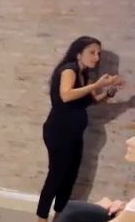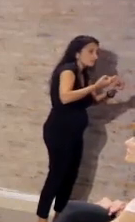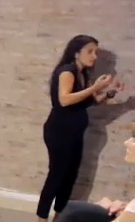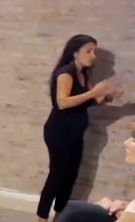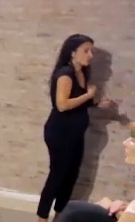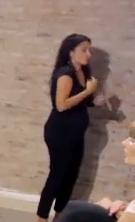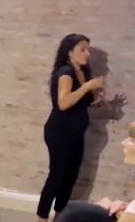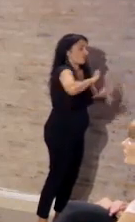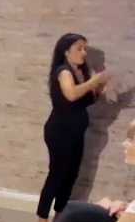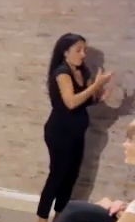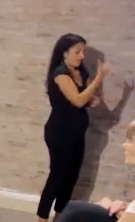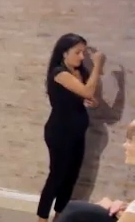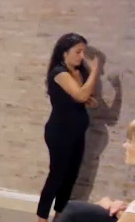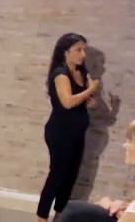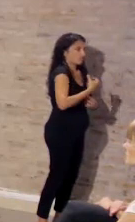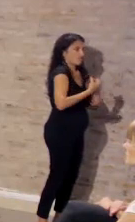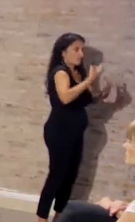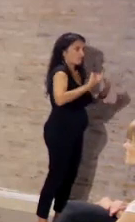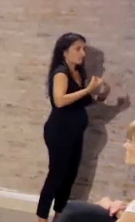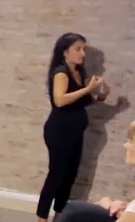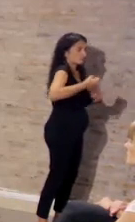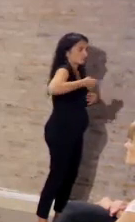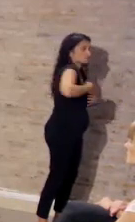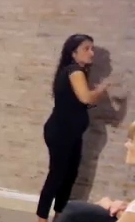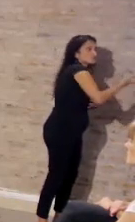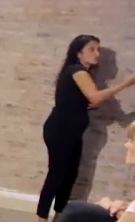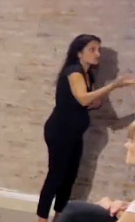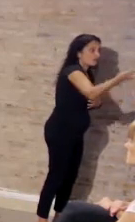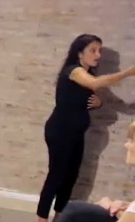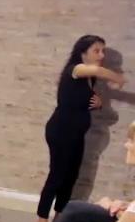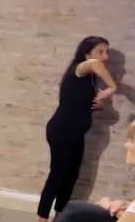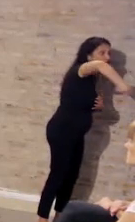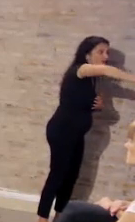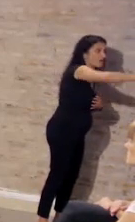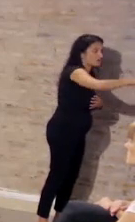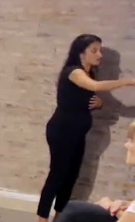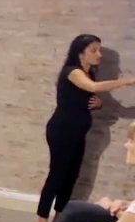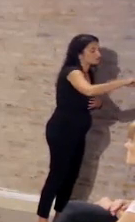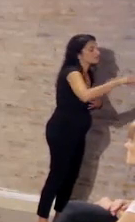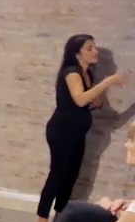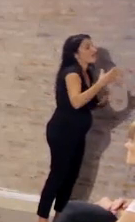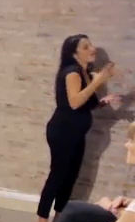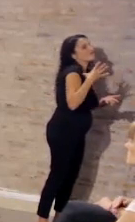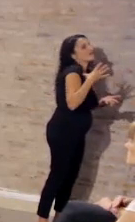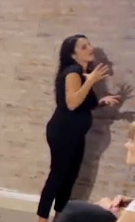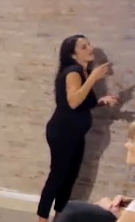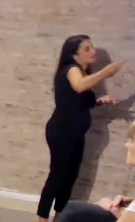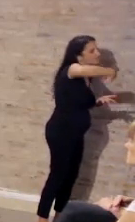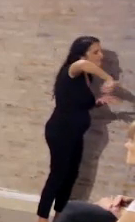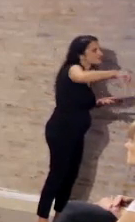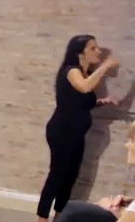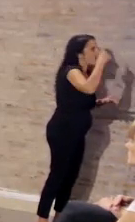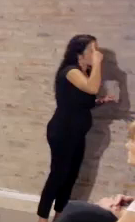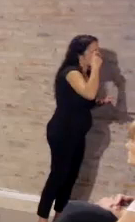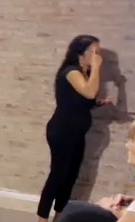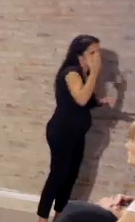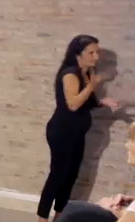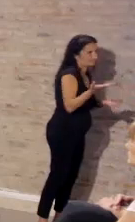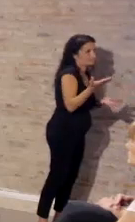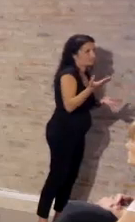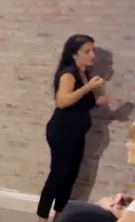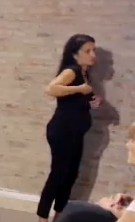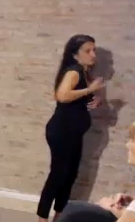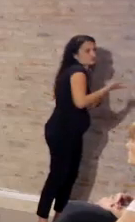somos y con una sociedad que es la que debe la que tiene una gran deuda con nosotros y nosotras y nosotres una